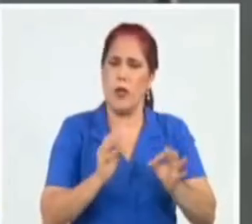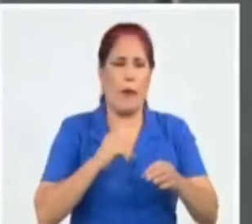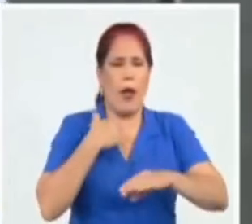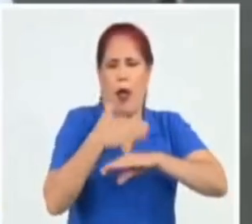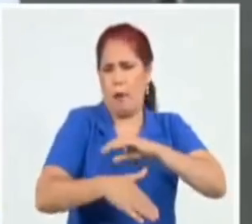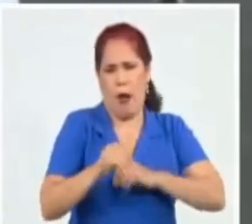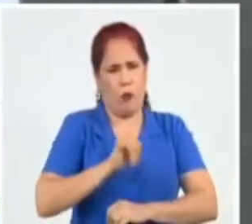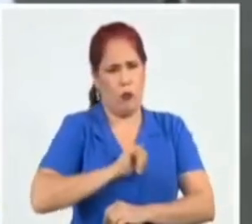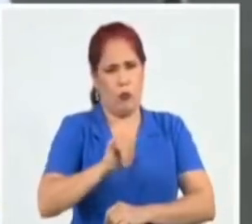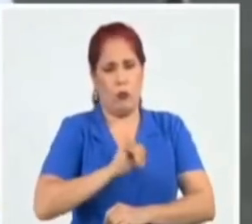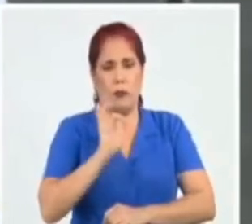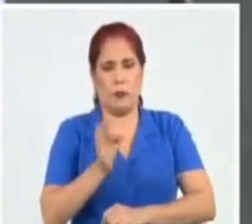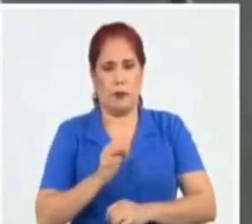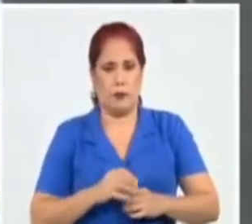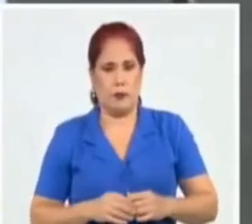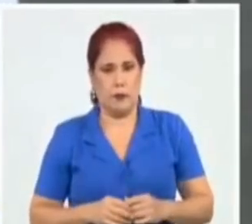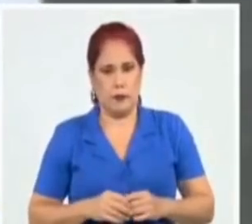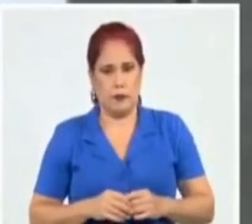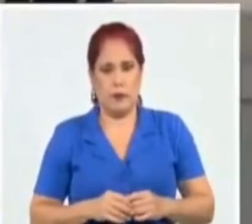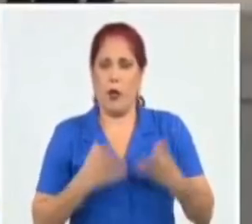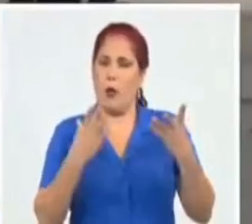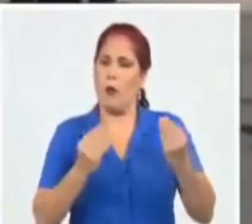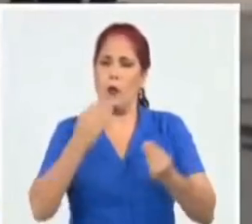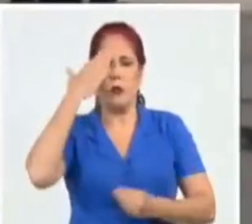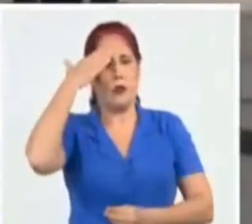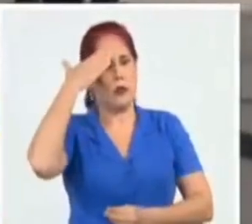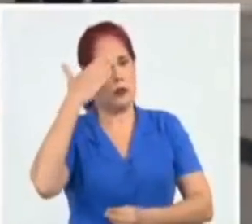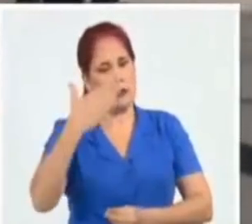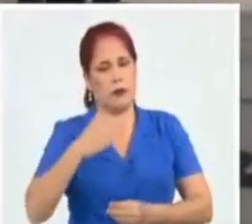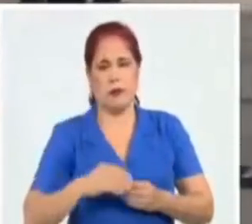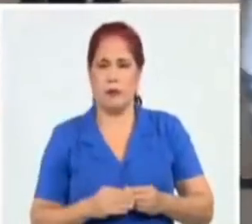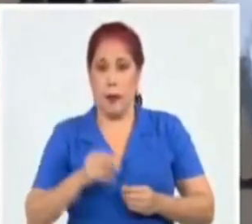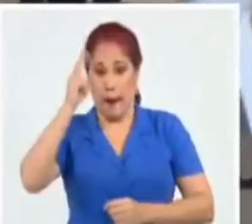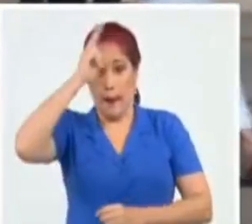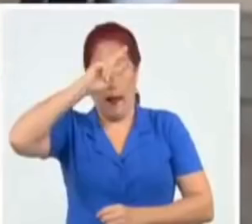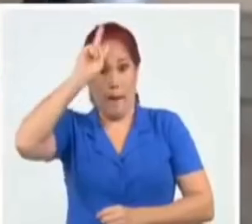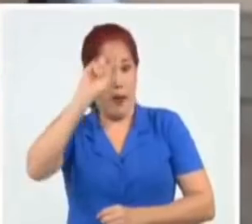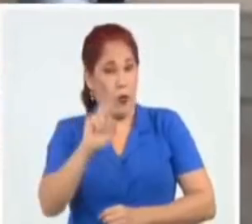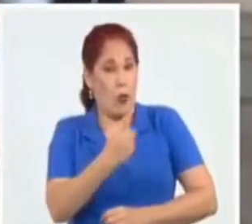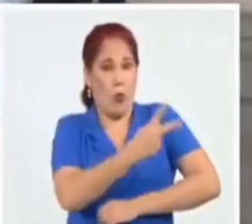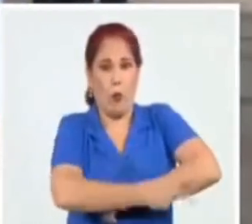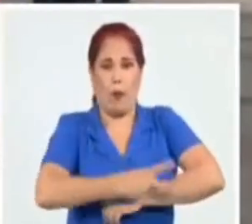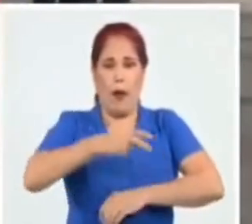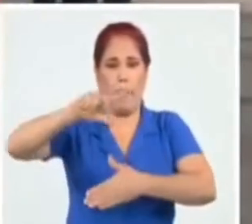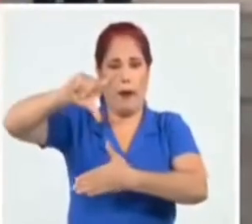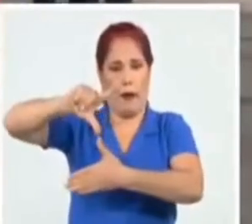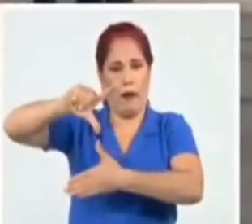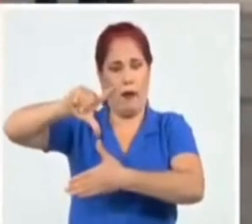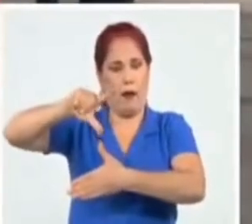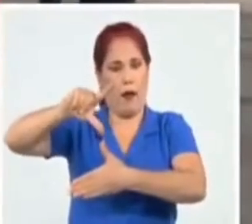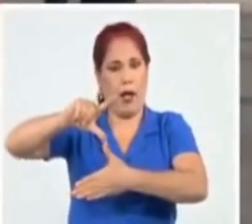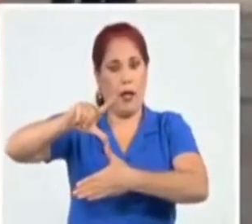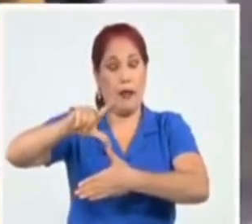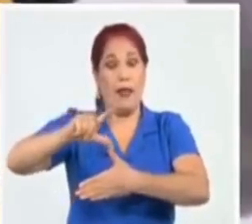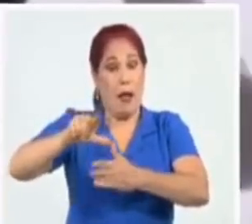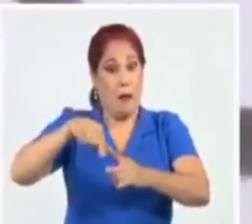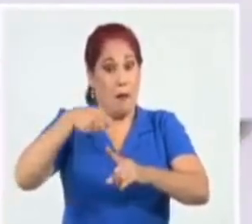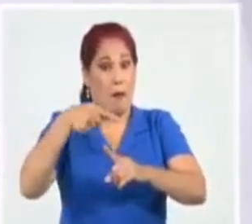estará al lado de México. Muchas gracias. México fue el único país de América Latina que no se sumó